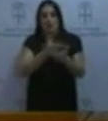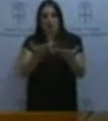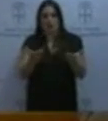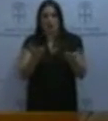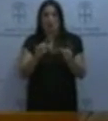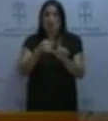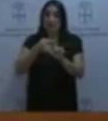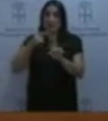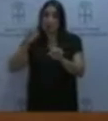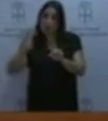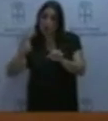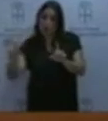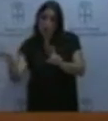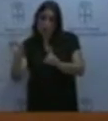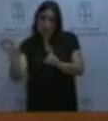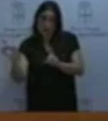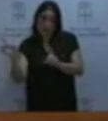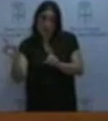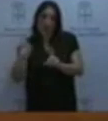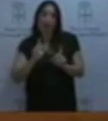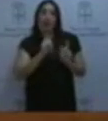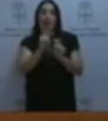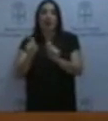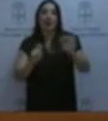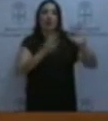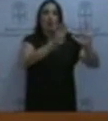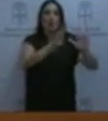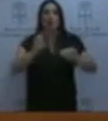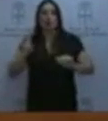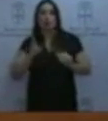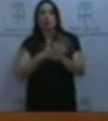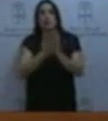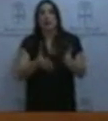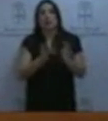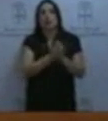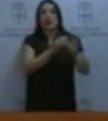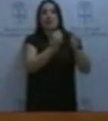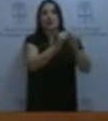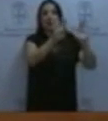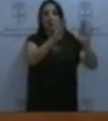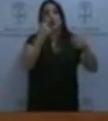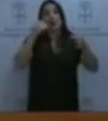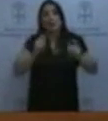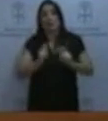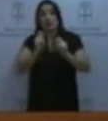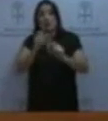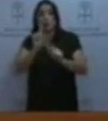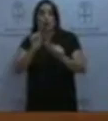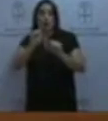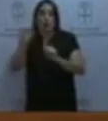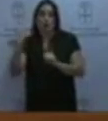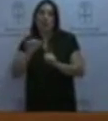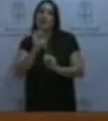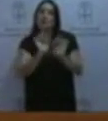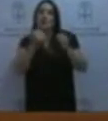más 4 de informática, y se adjudicaron 9 y 2. 29 en total, de las que solo se llegaron a adjudicar 11. Estos son los